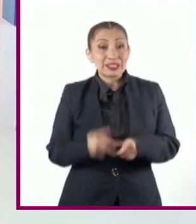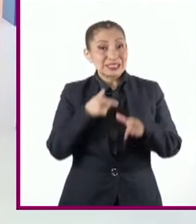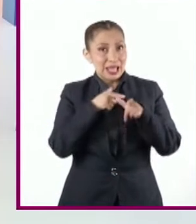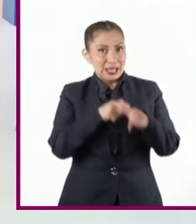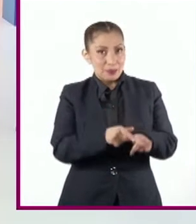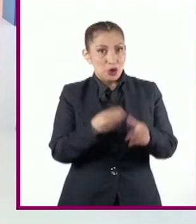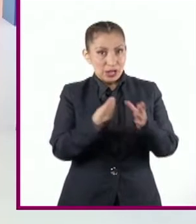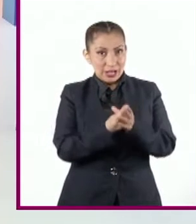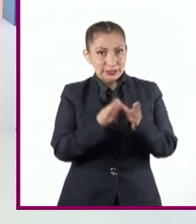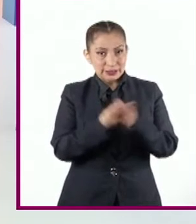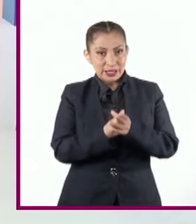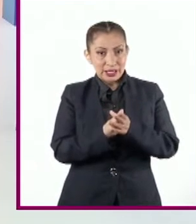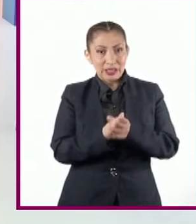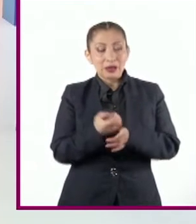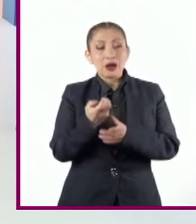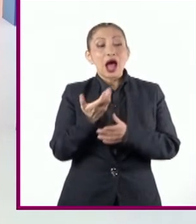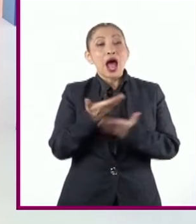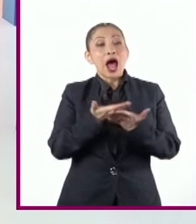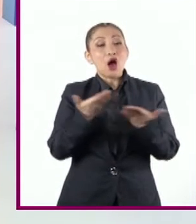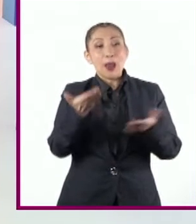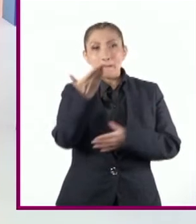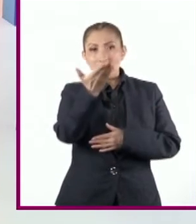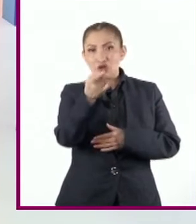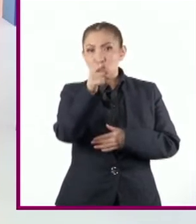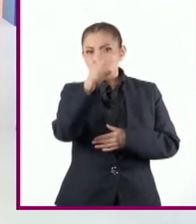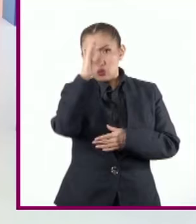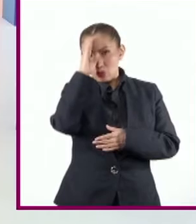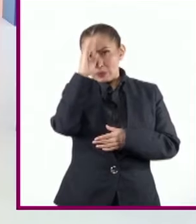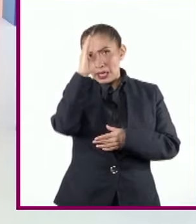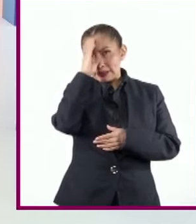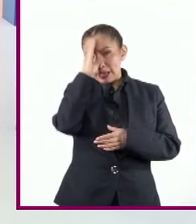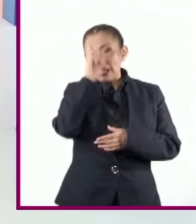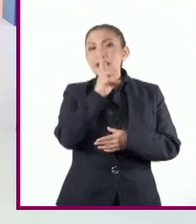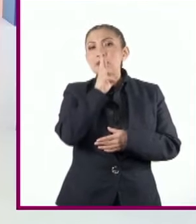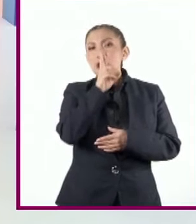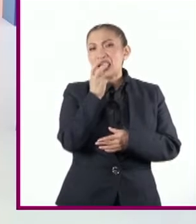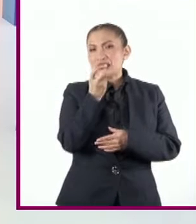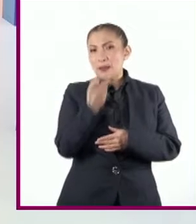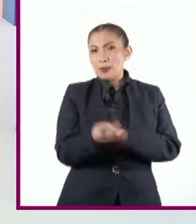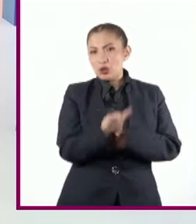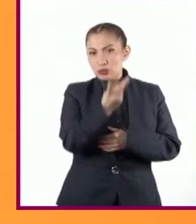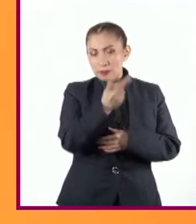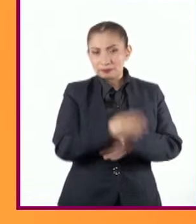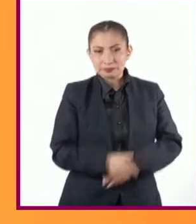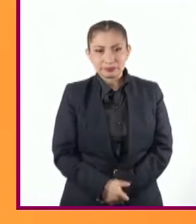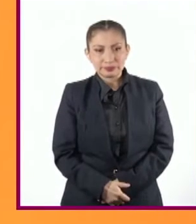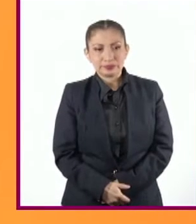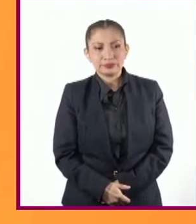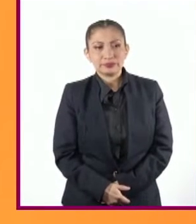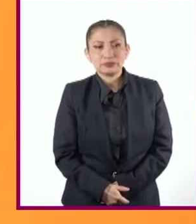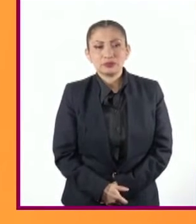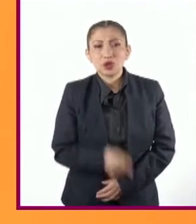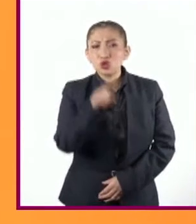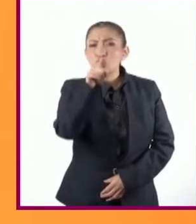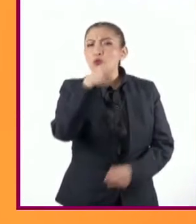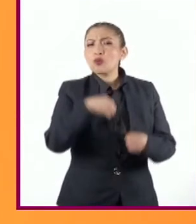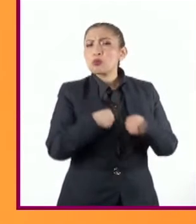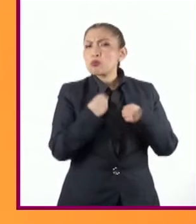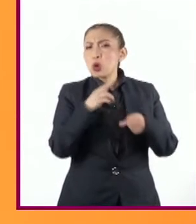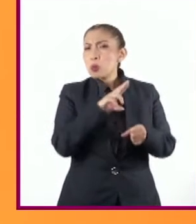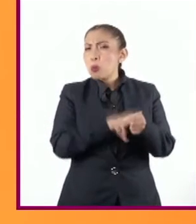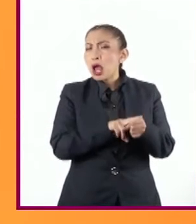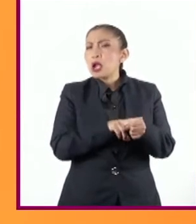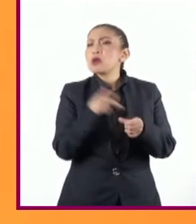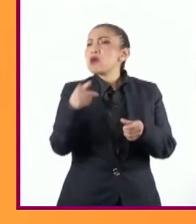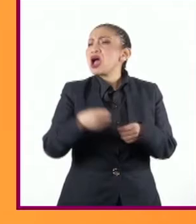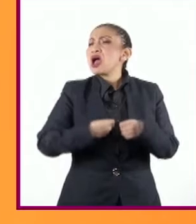Continuemos con la clase y para ello ahora les pido que reflexionen y respondan la siguiente pregunta. En tu vida cotidiana, ¿para